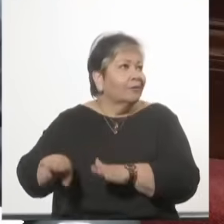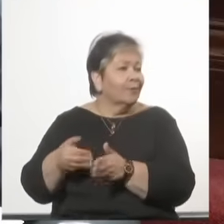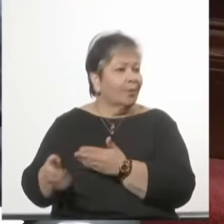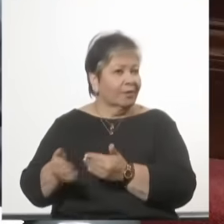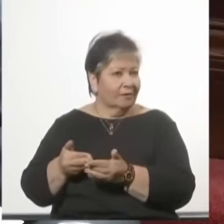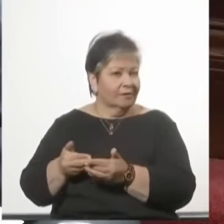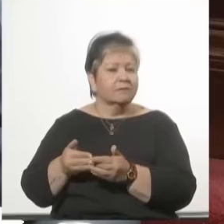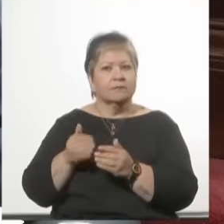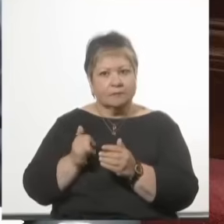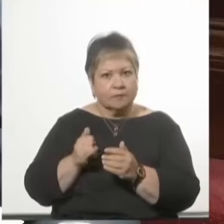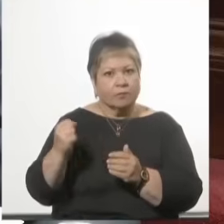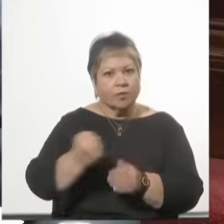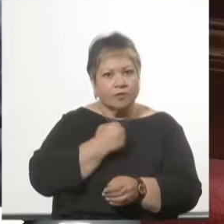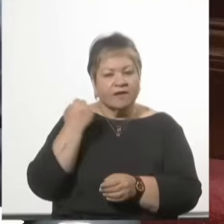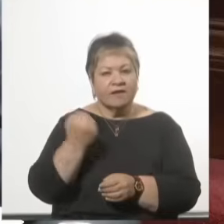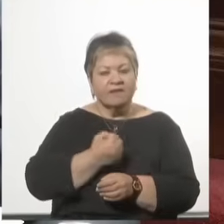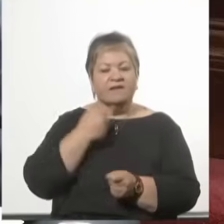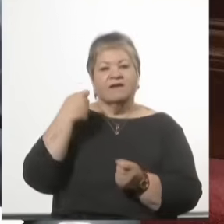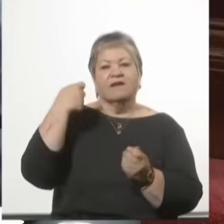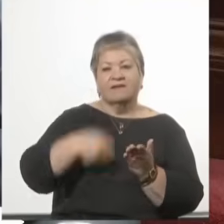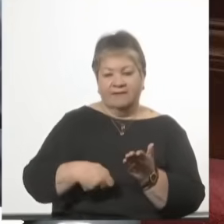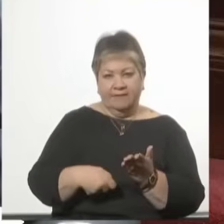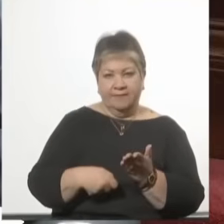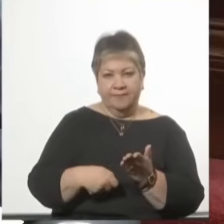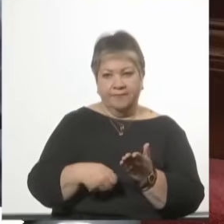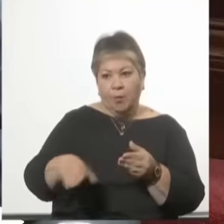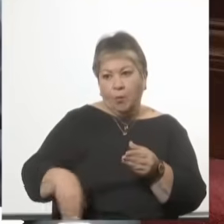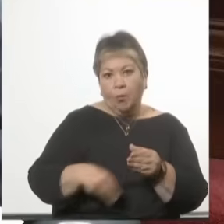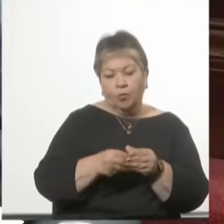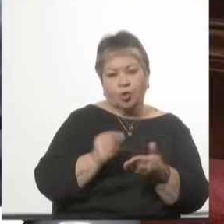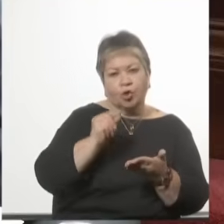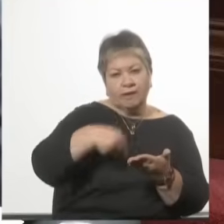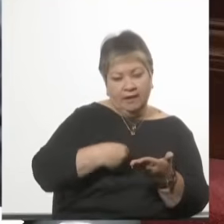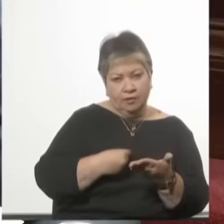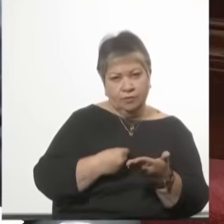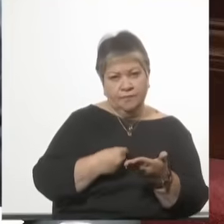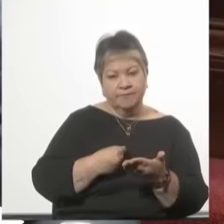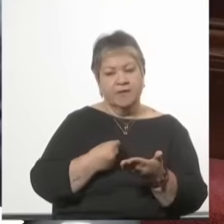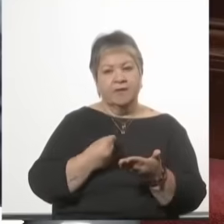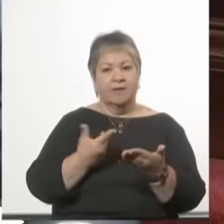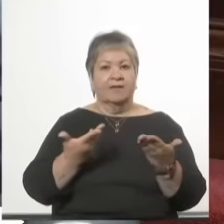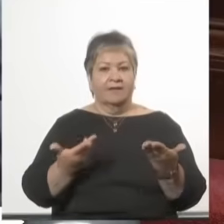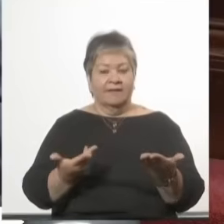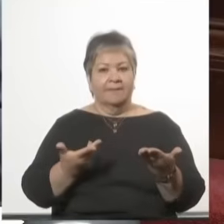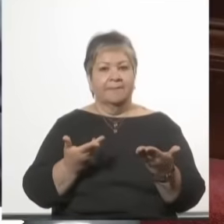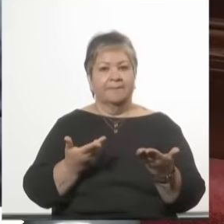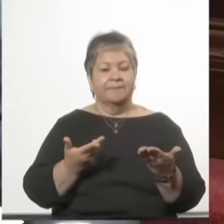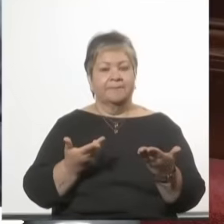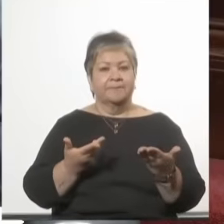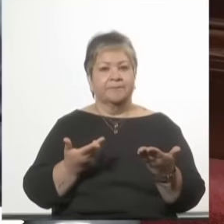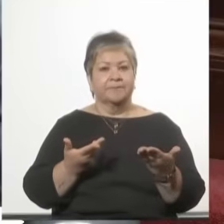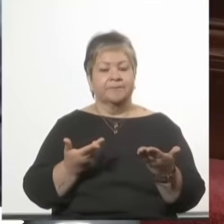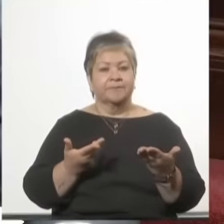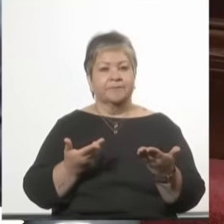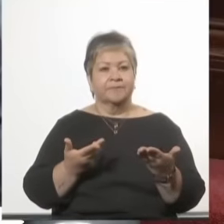contrato, sino consustancial con el mismo, de tal manera que su eficacia se halla subordinada a la propia garantía. Véase además que el